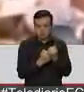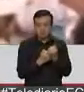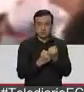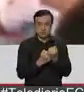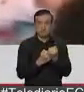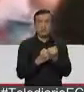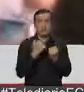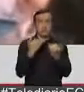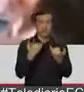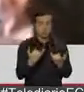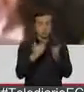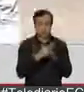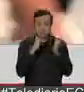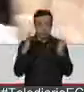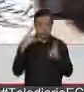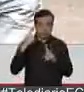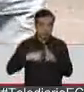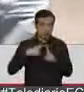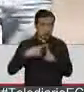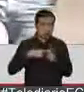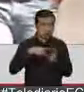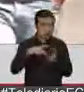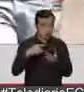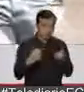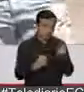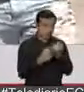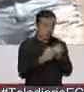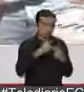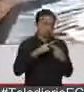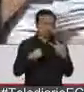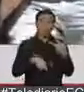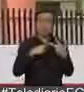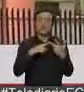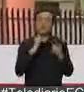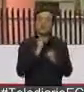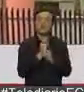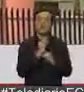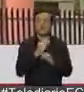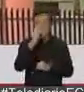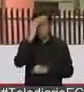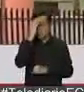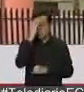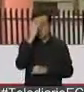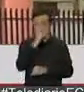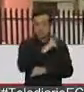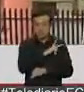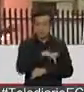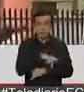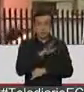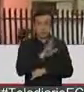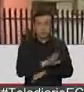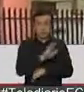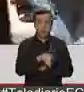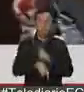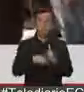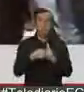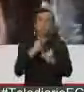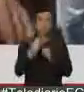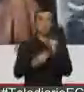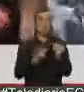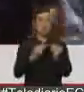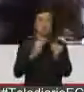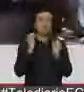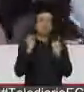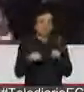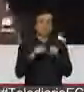pensión del presente año lectivo adicionalmente las instituciones de educación superior particulares podrán ampliar el porcentaje